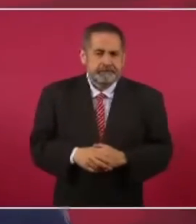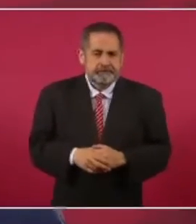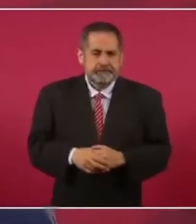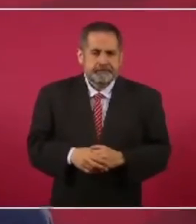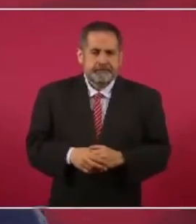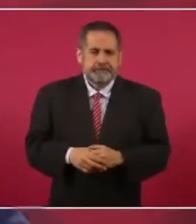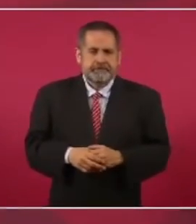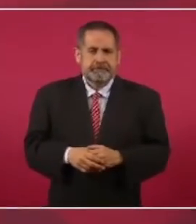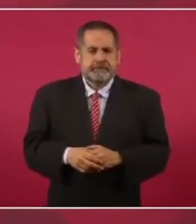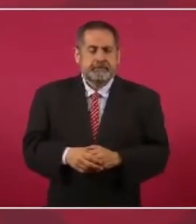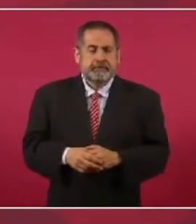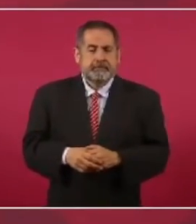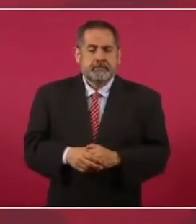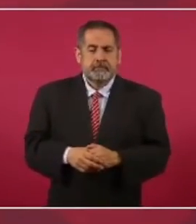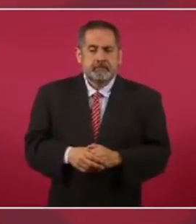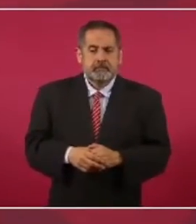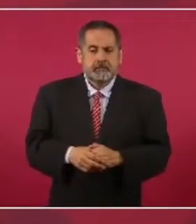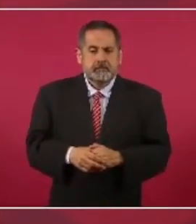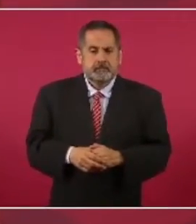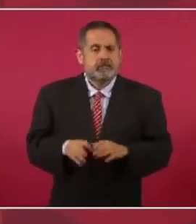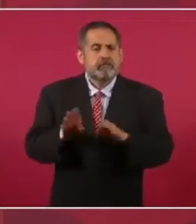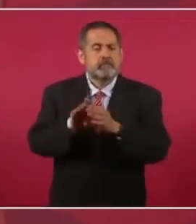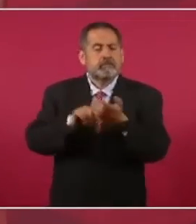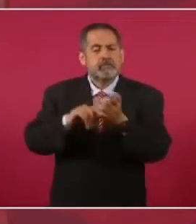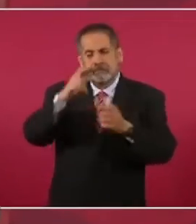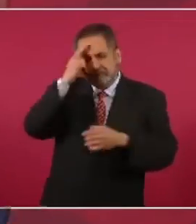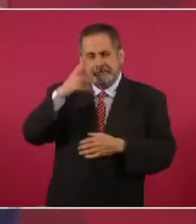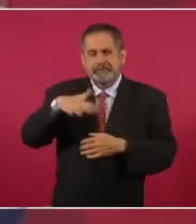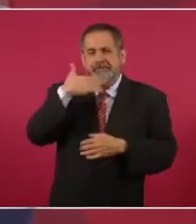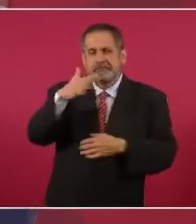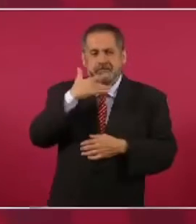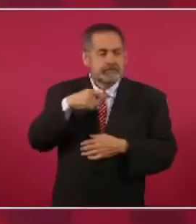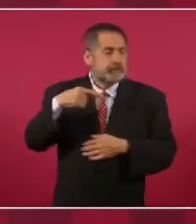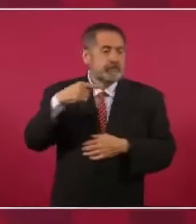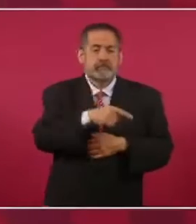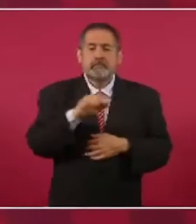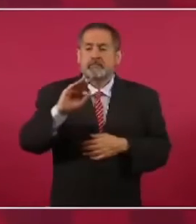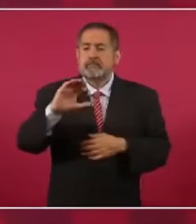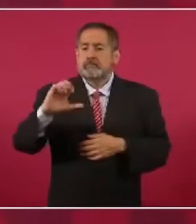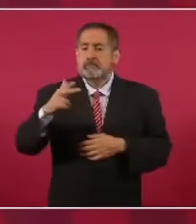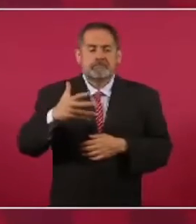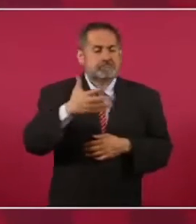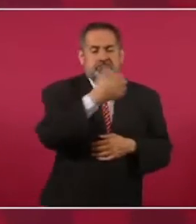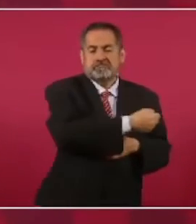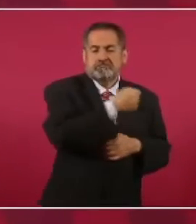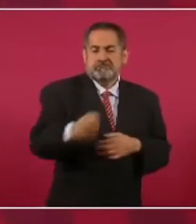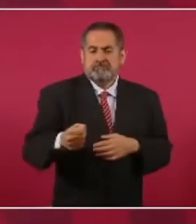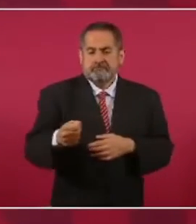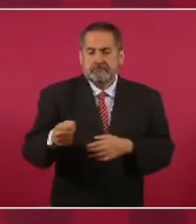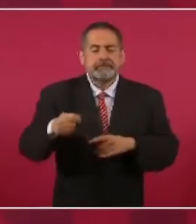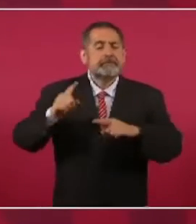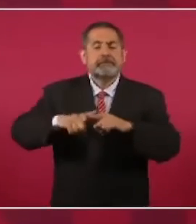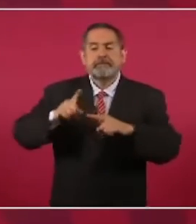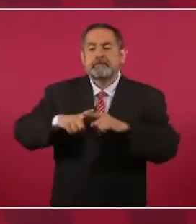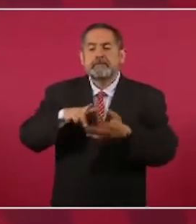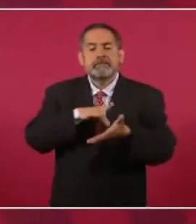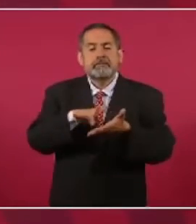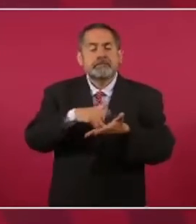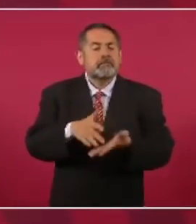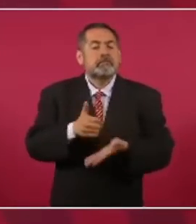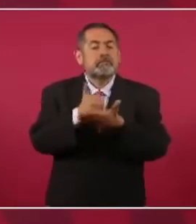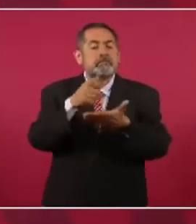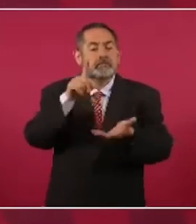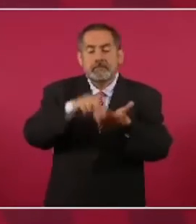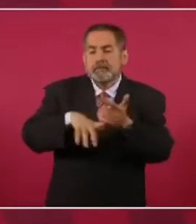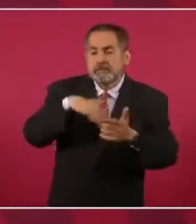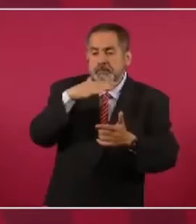cuando se hace el fraude para imponer a Calderón, le ayuda en el